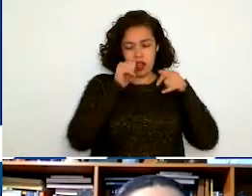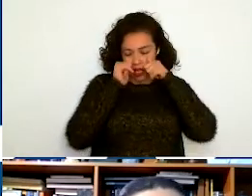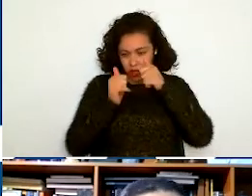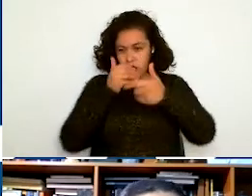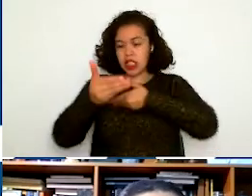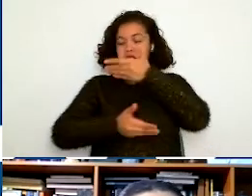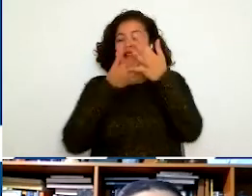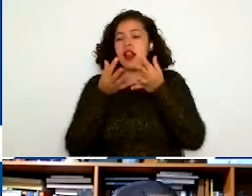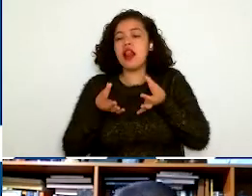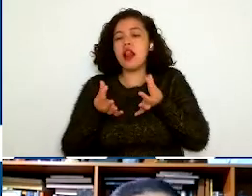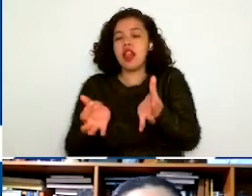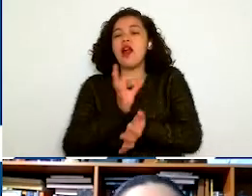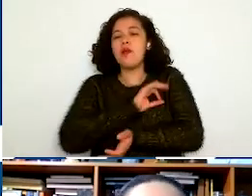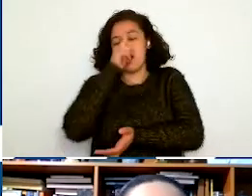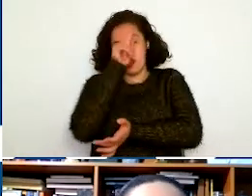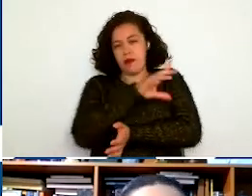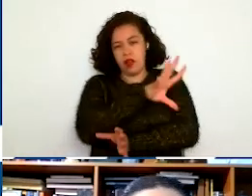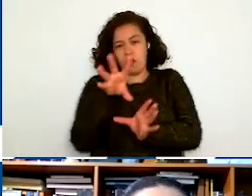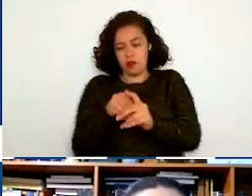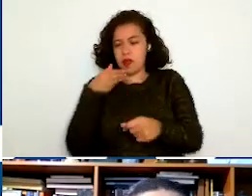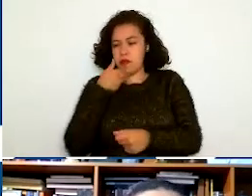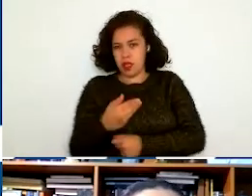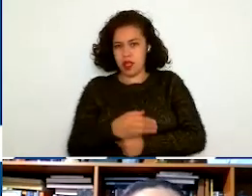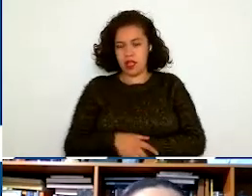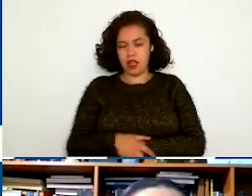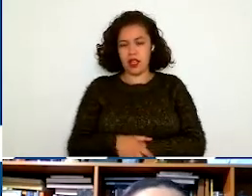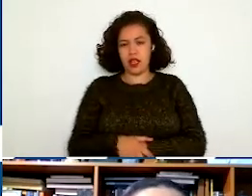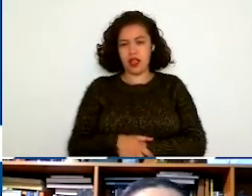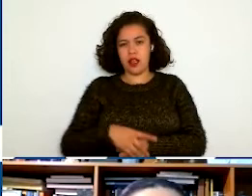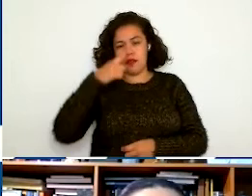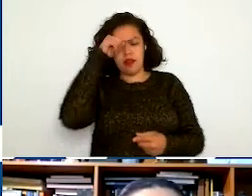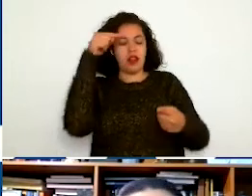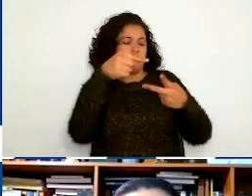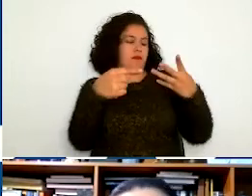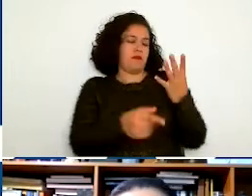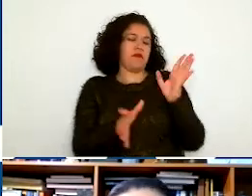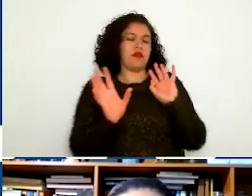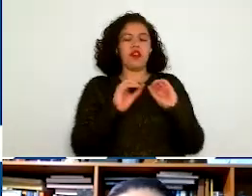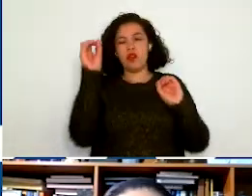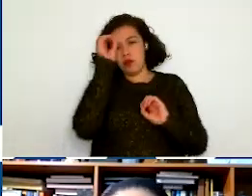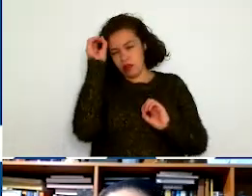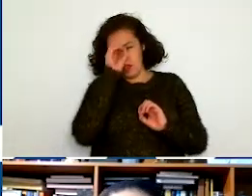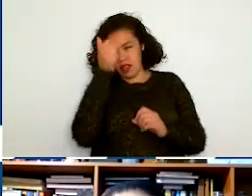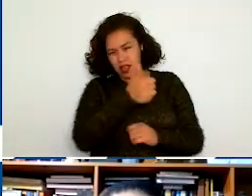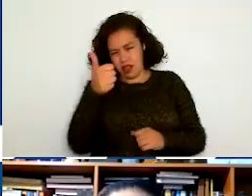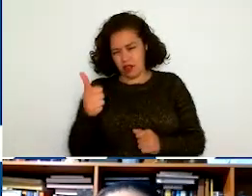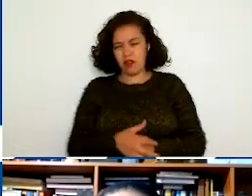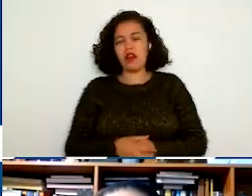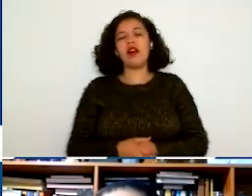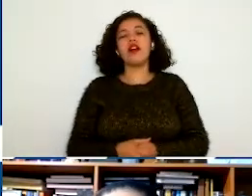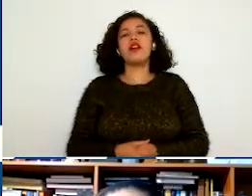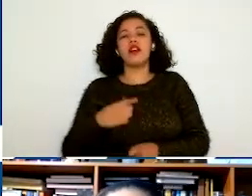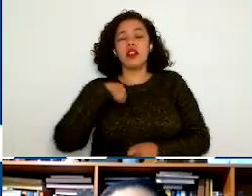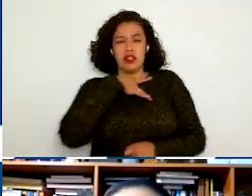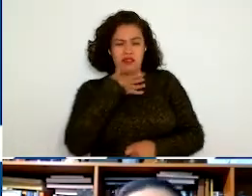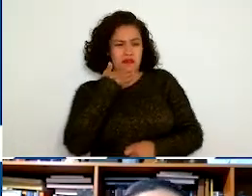servicio de calidad integrado, ¿no? O esto desde estas visiones muy subjetivas, porque pues es un hecho, si yo no me